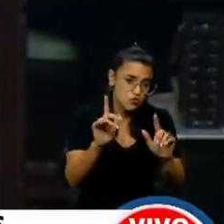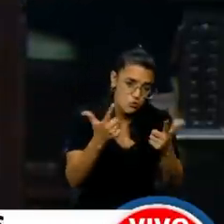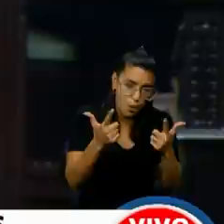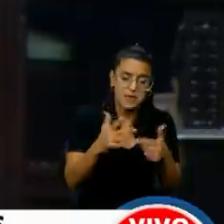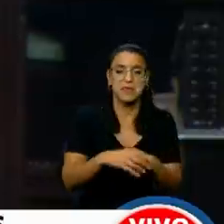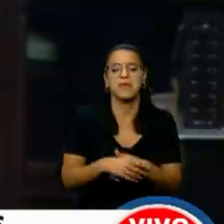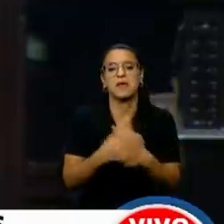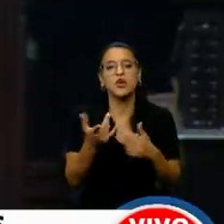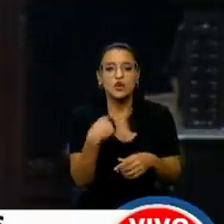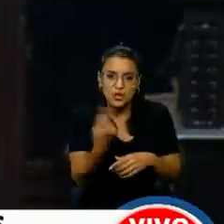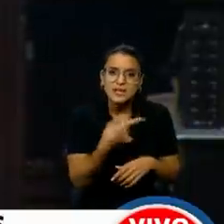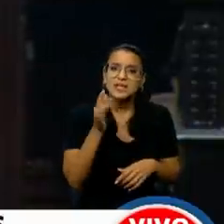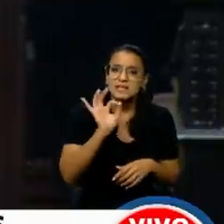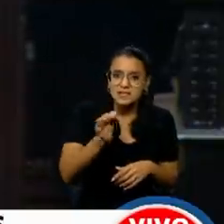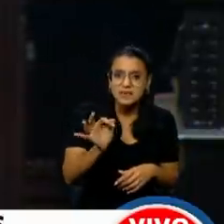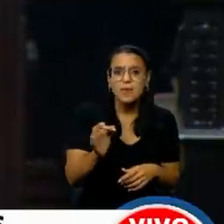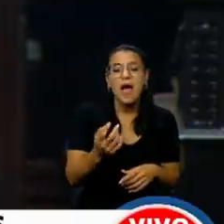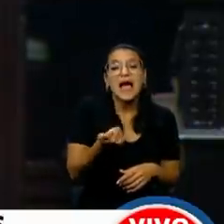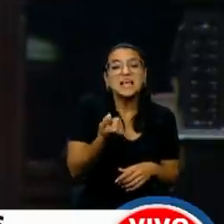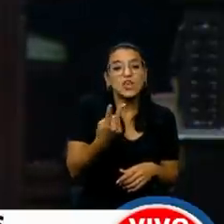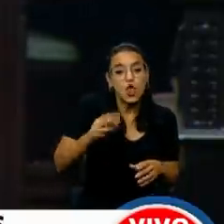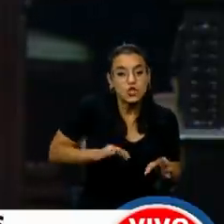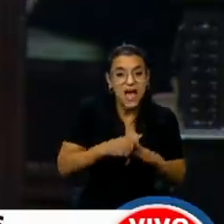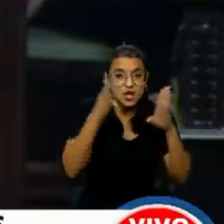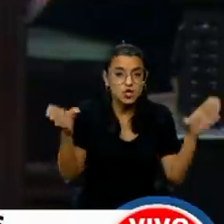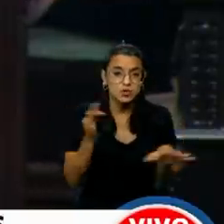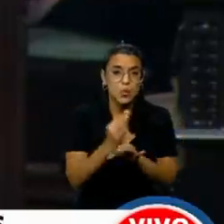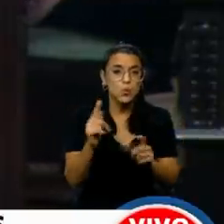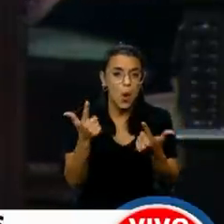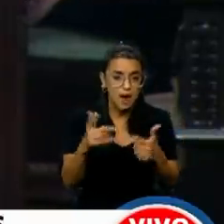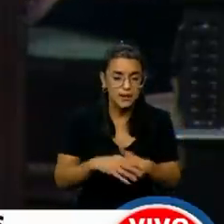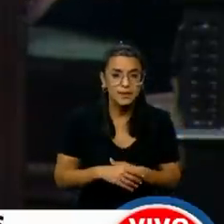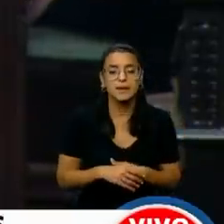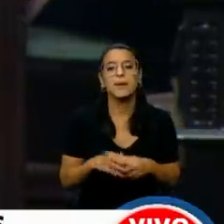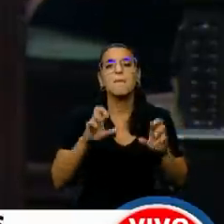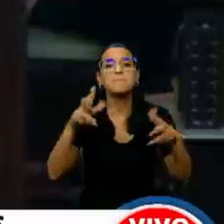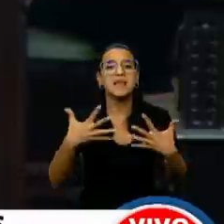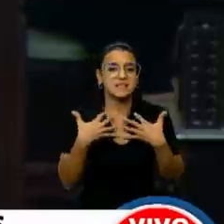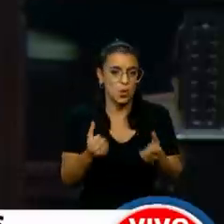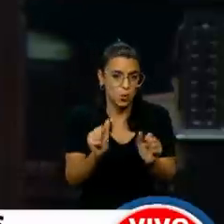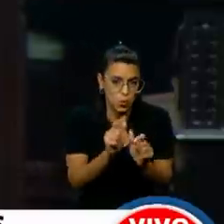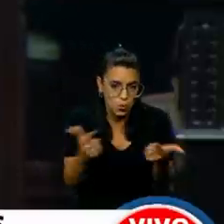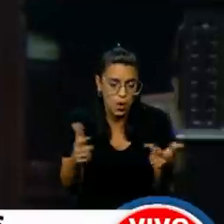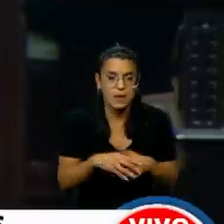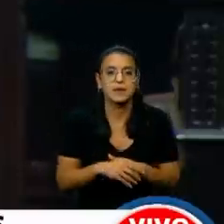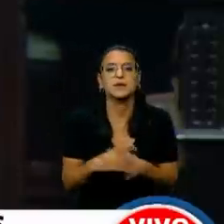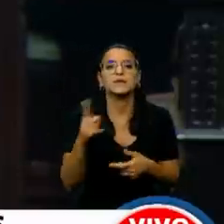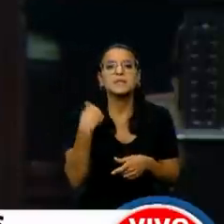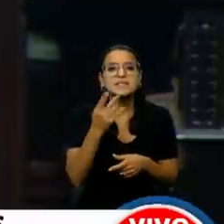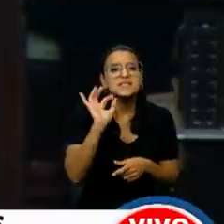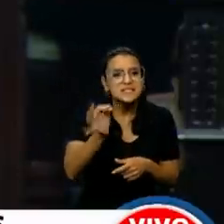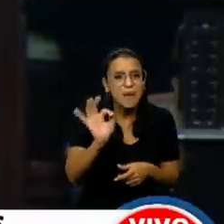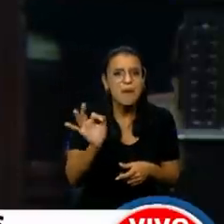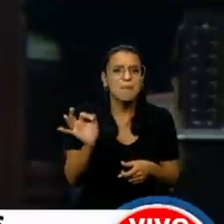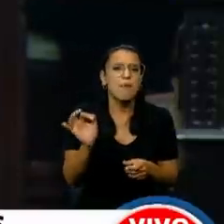sabemos que estuvimos casi dos años sin escuela no tenemos un plan de salud sabemos el